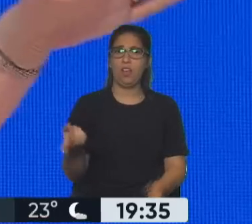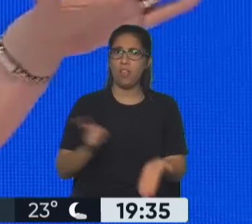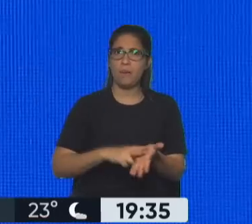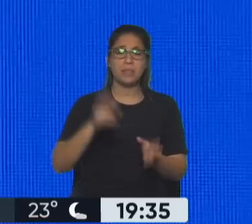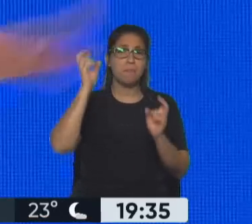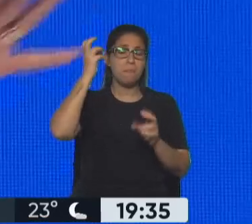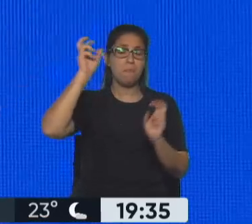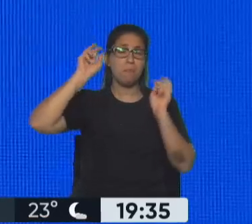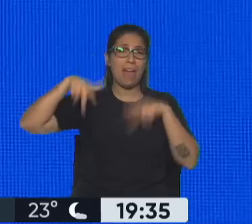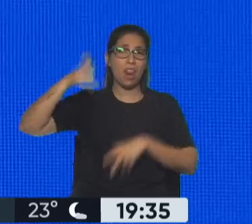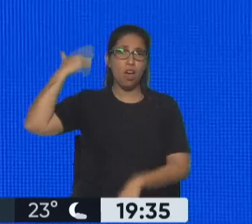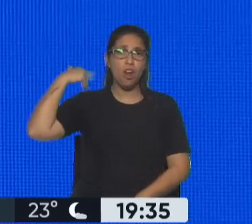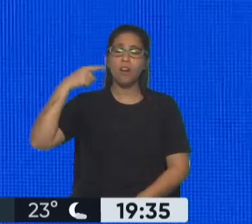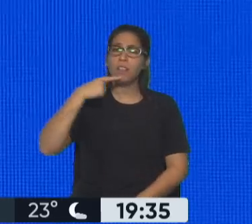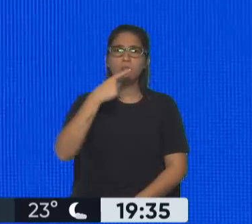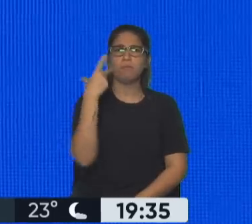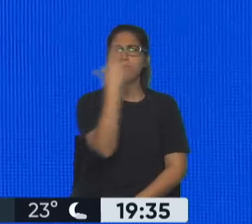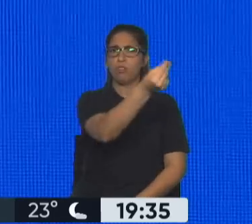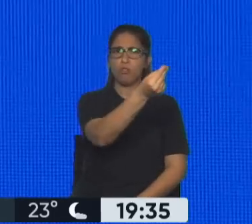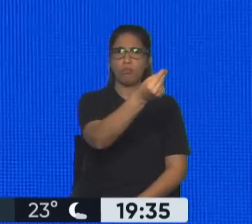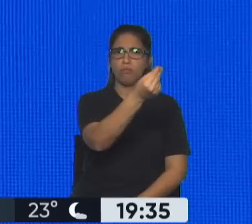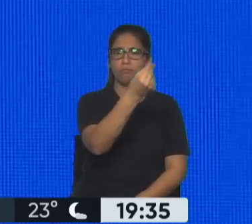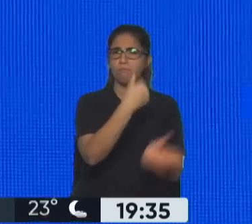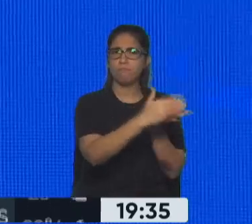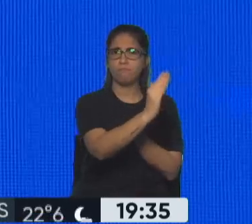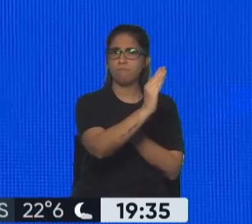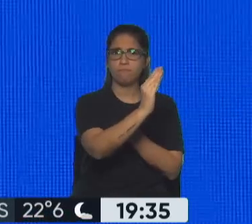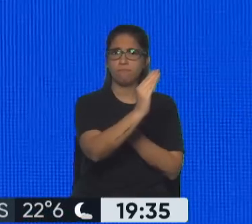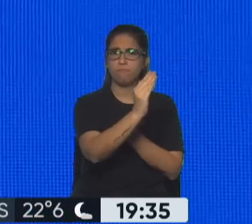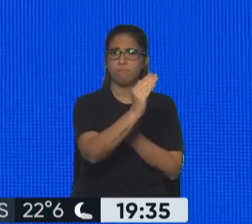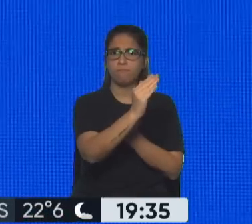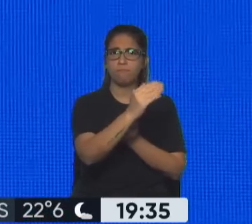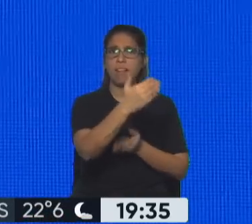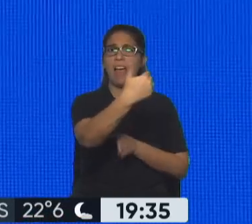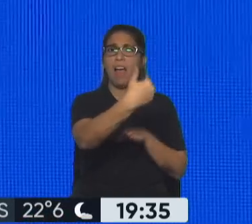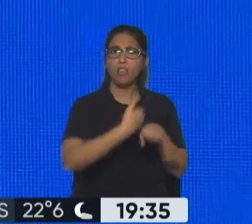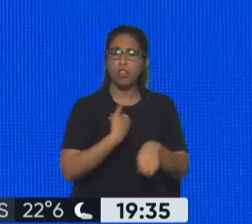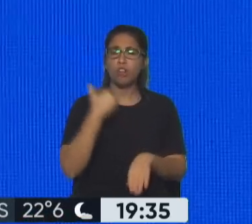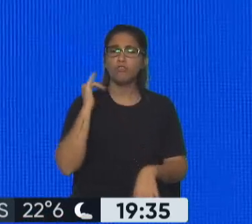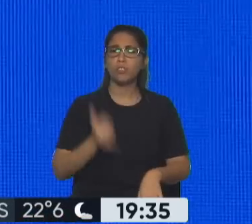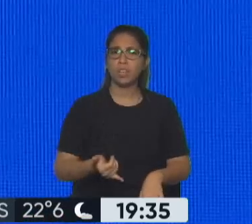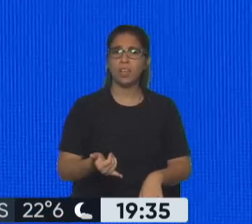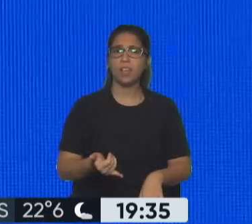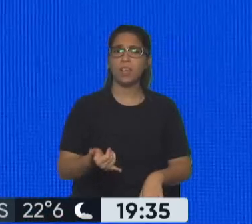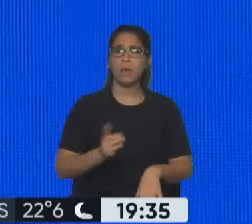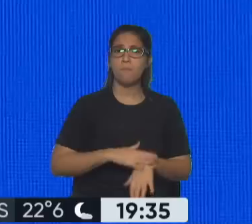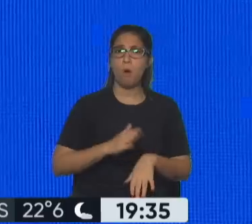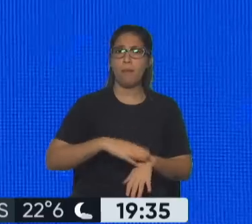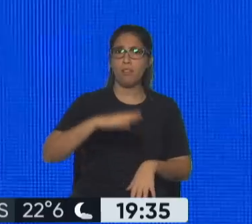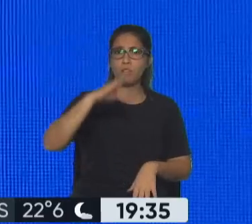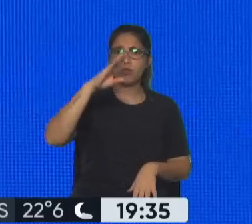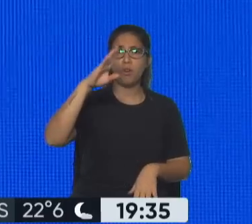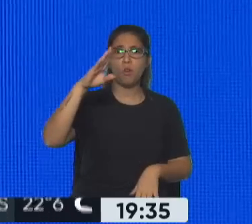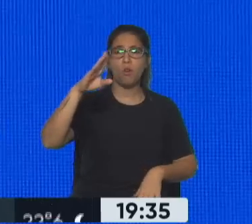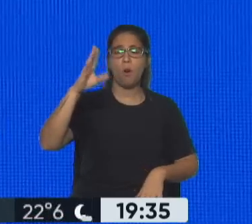Perón siempre rechazó y que ingresó al país precisamente luego del golpe de Estado que derrocara